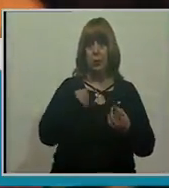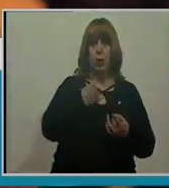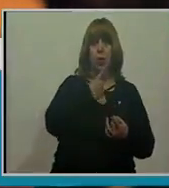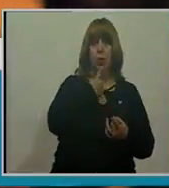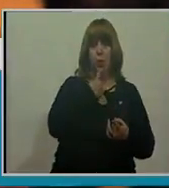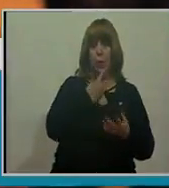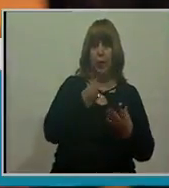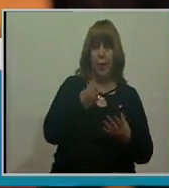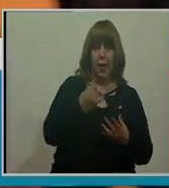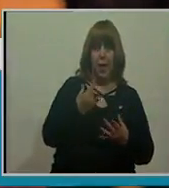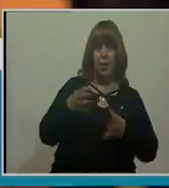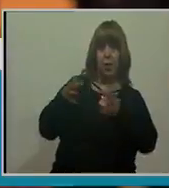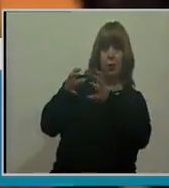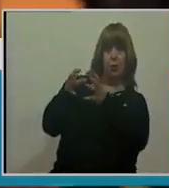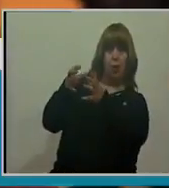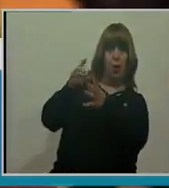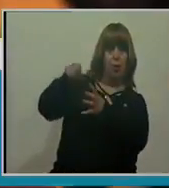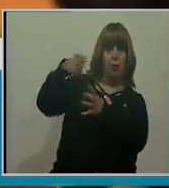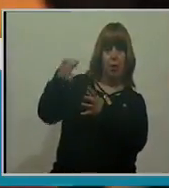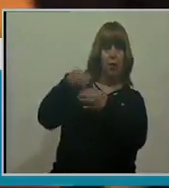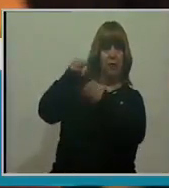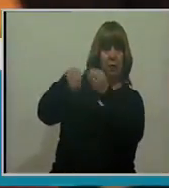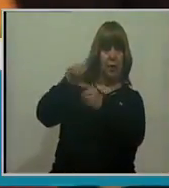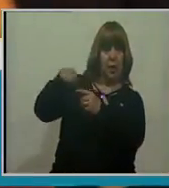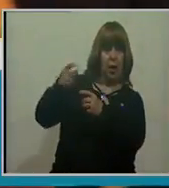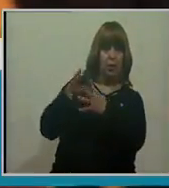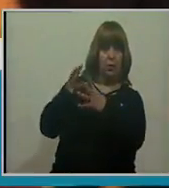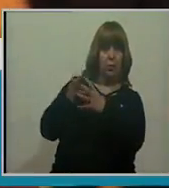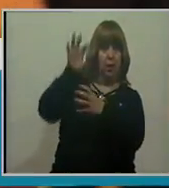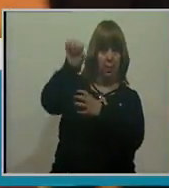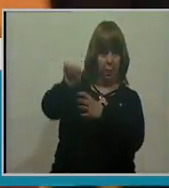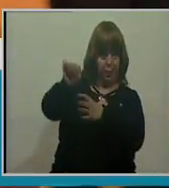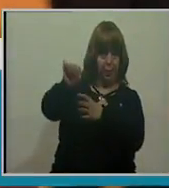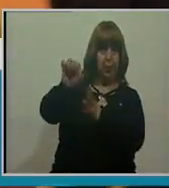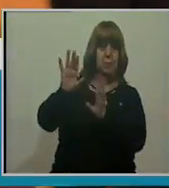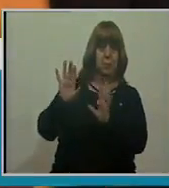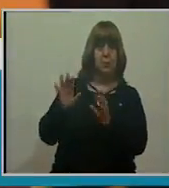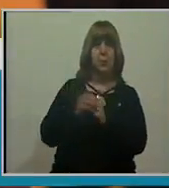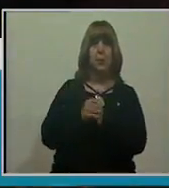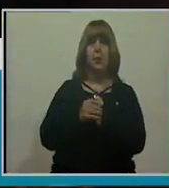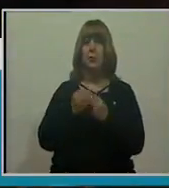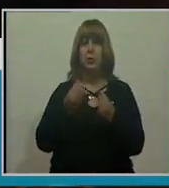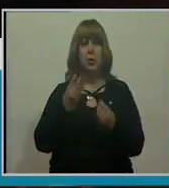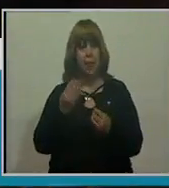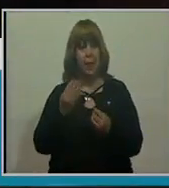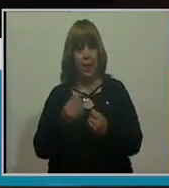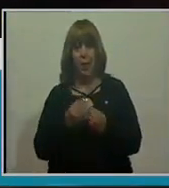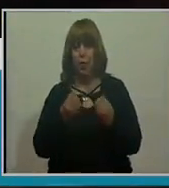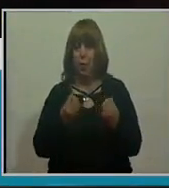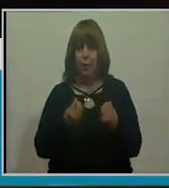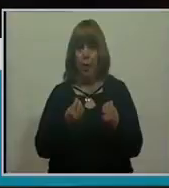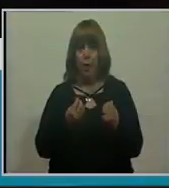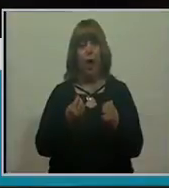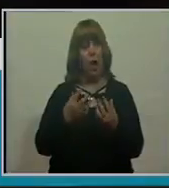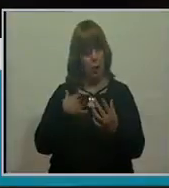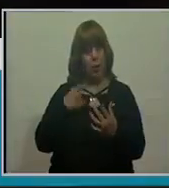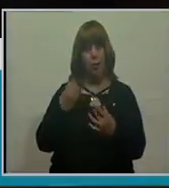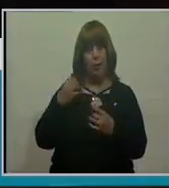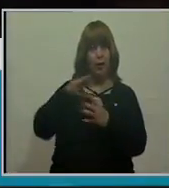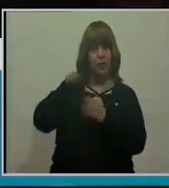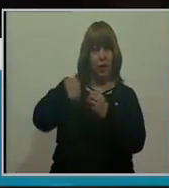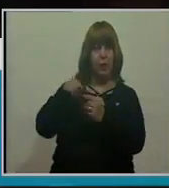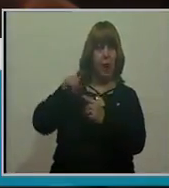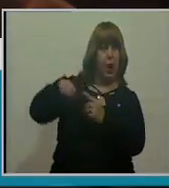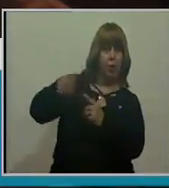de que suceda algo que después no pueda tener vuelta atrás. ¿Algo como qué, Micaela? usurpación, por ejemplo. Necesitamos